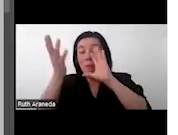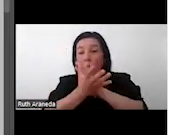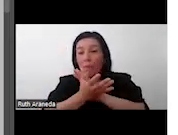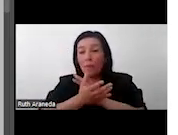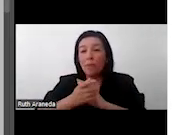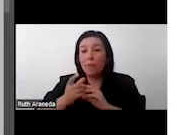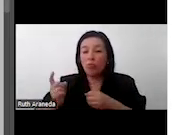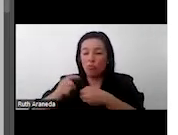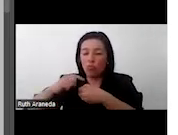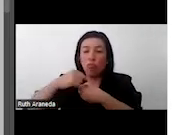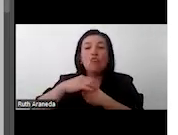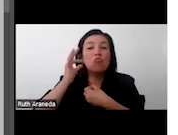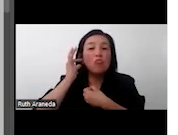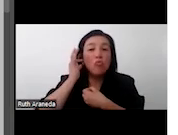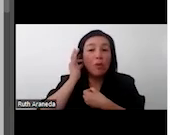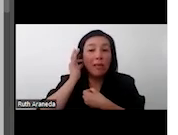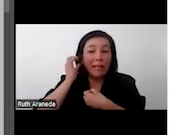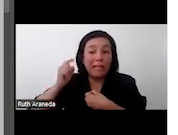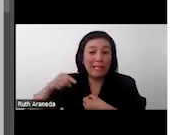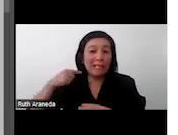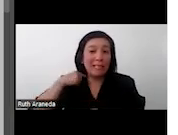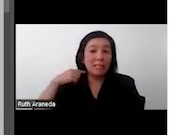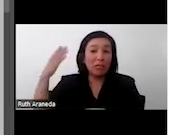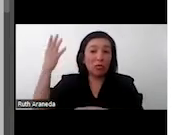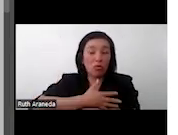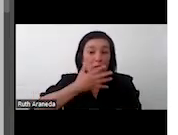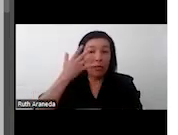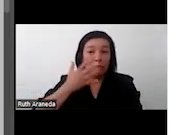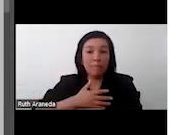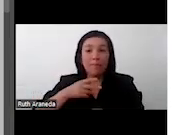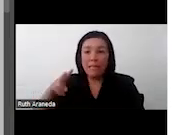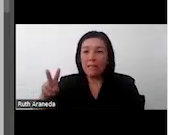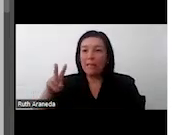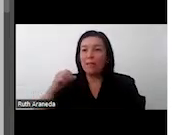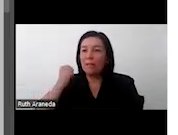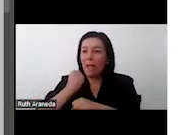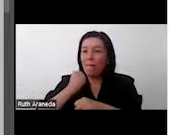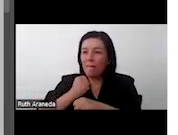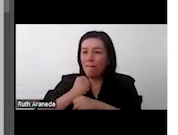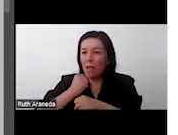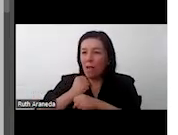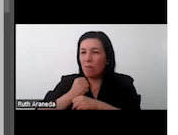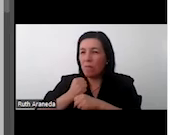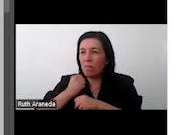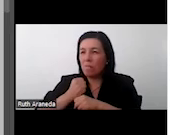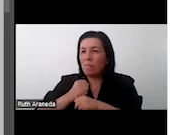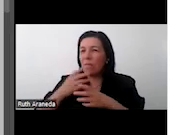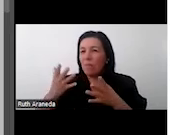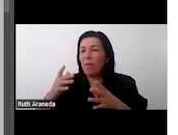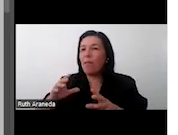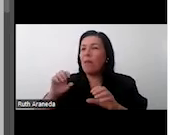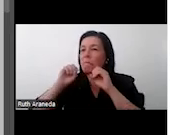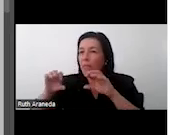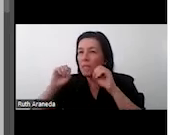compuestos por mujeres, acá en esta provincia, hacían el trabajo realmente de concientización, el